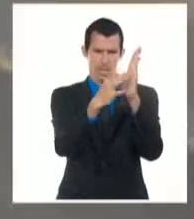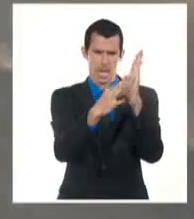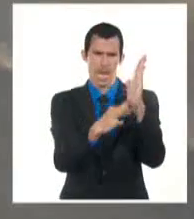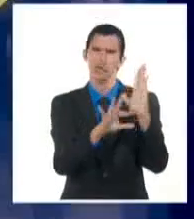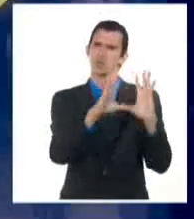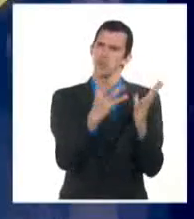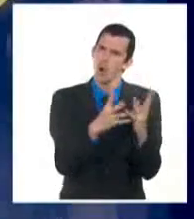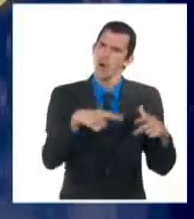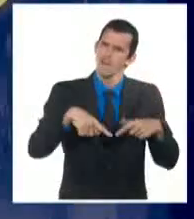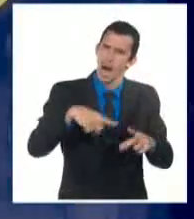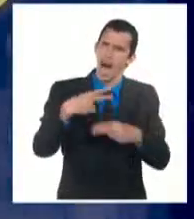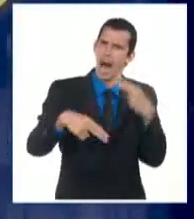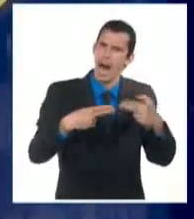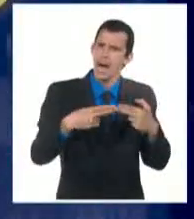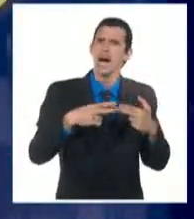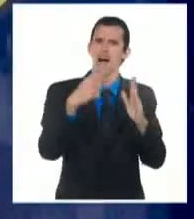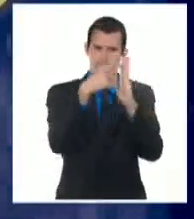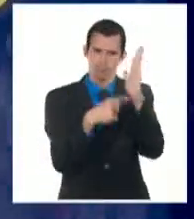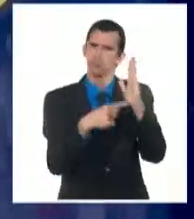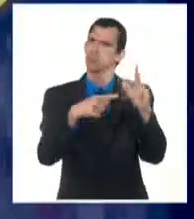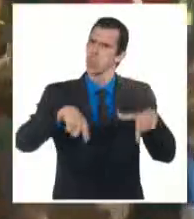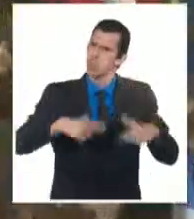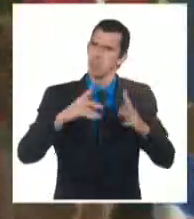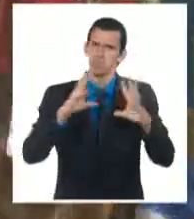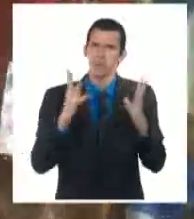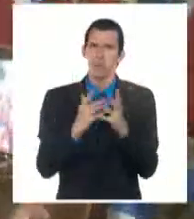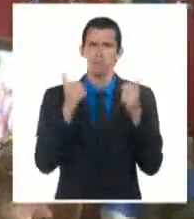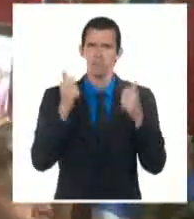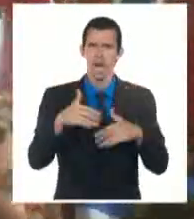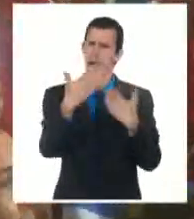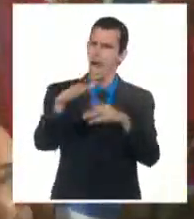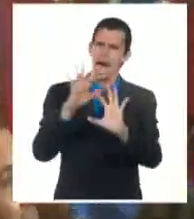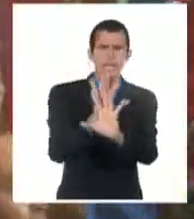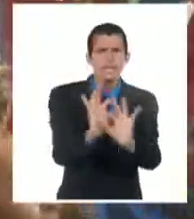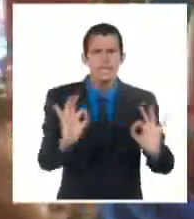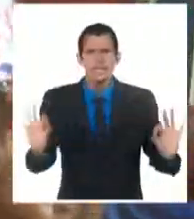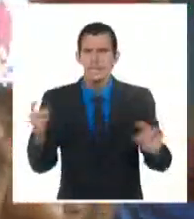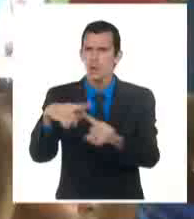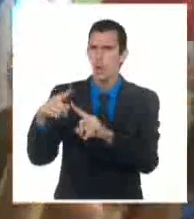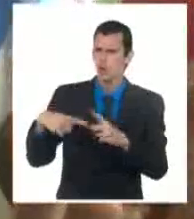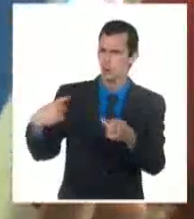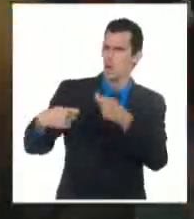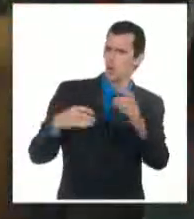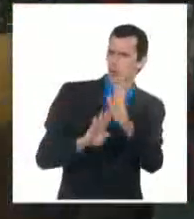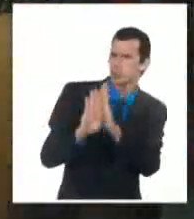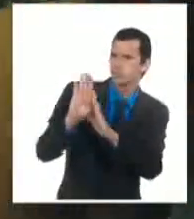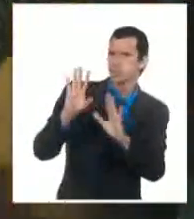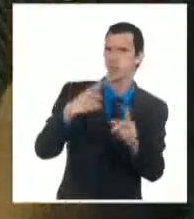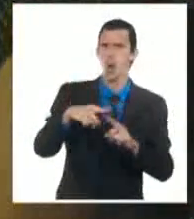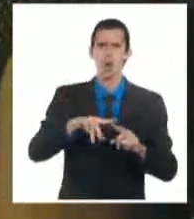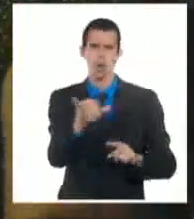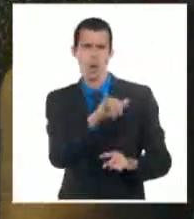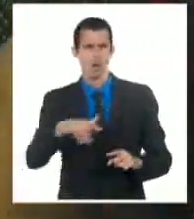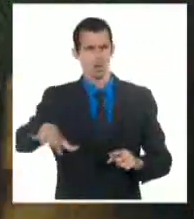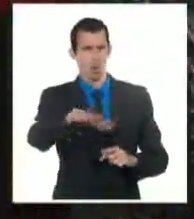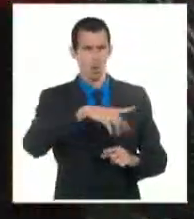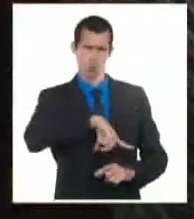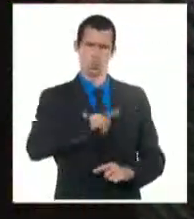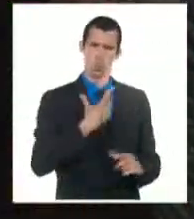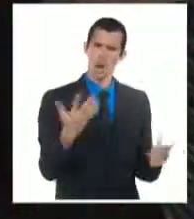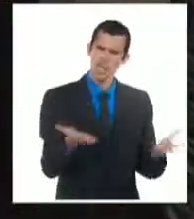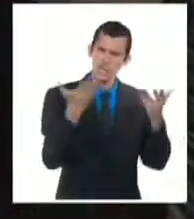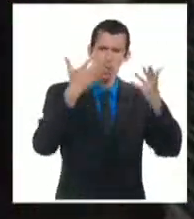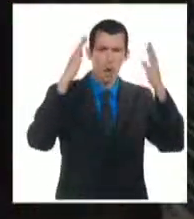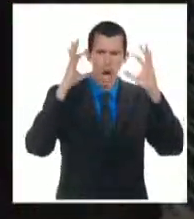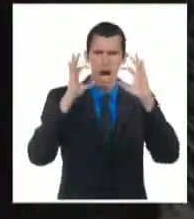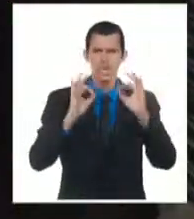espacios citadinos de Santiago de Cuba limpios y ordenados, así como posicionamiento de una idiosincrasia que hoy permite celebrar